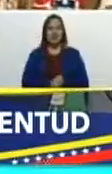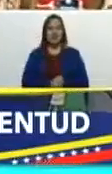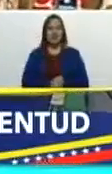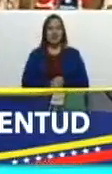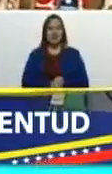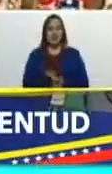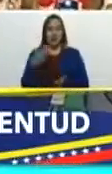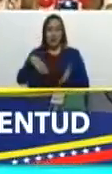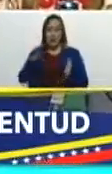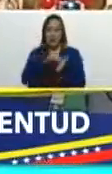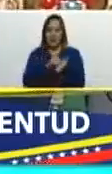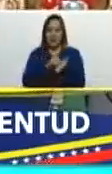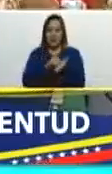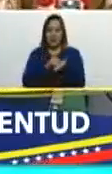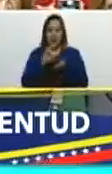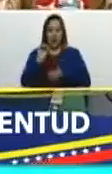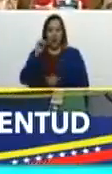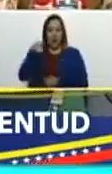Otra vez.